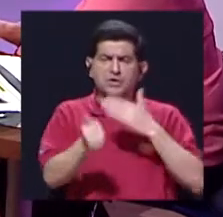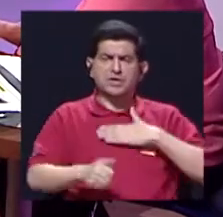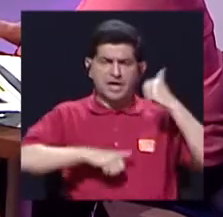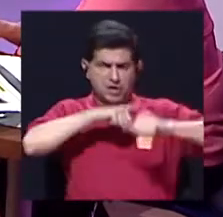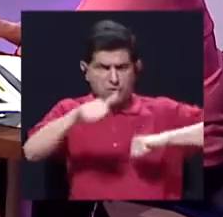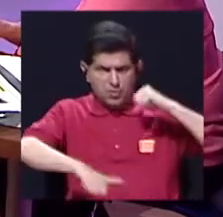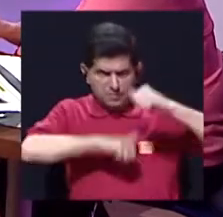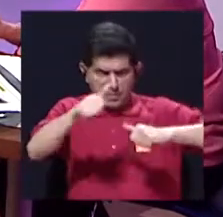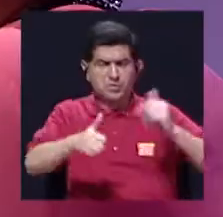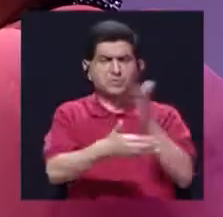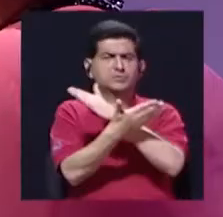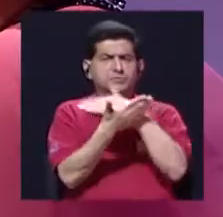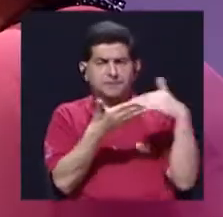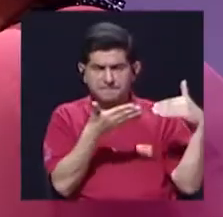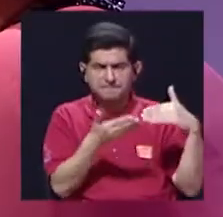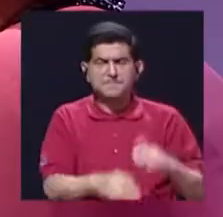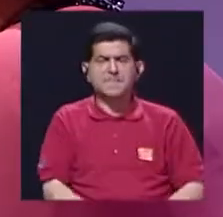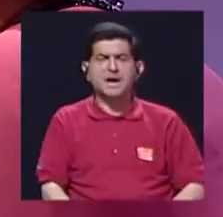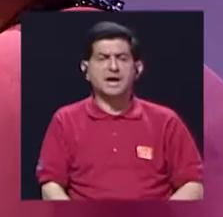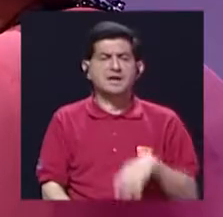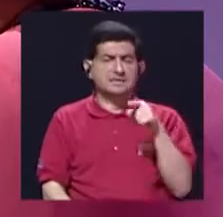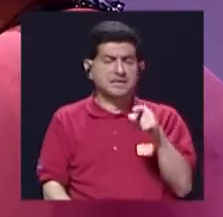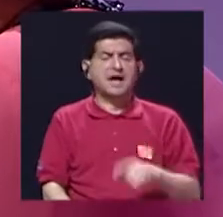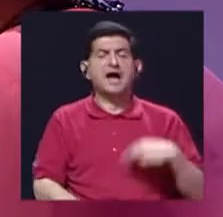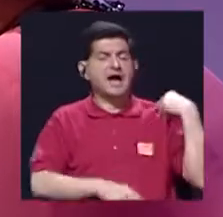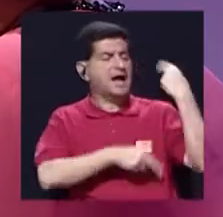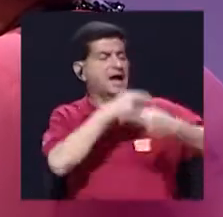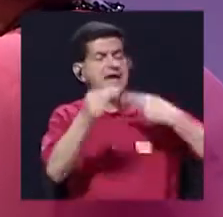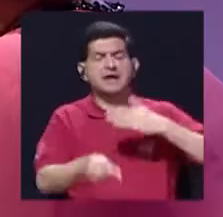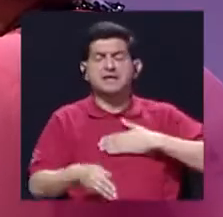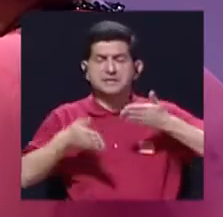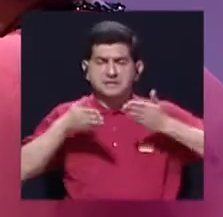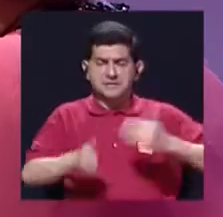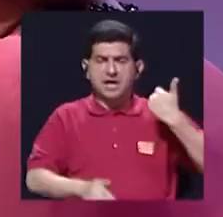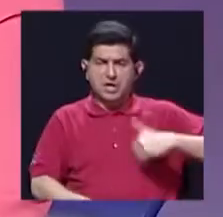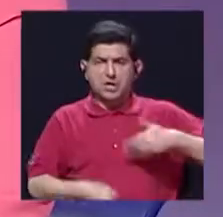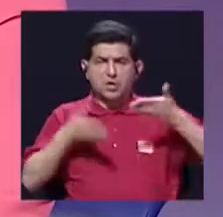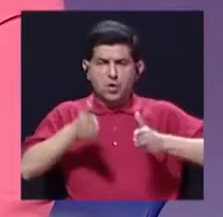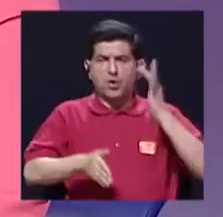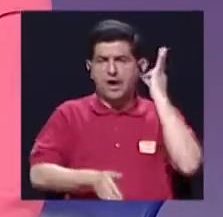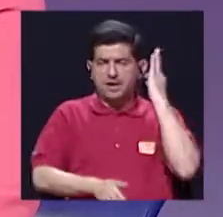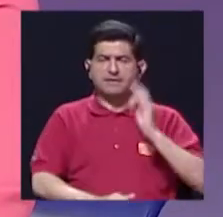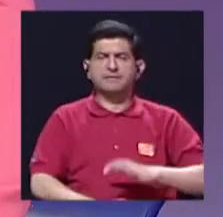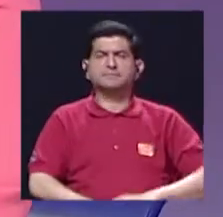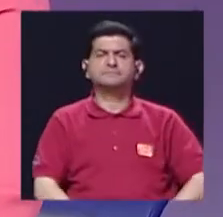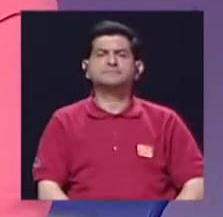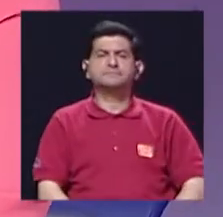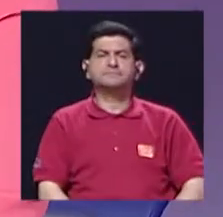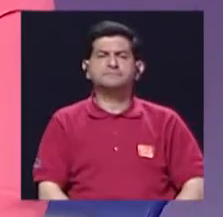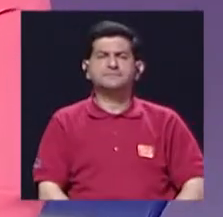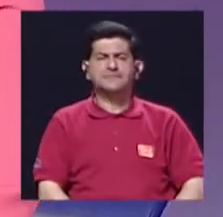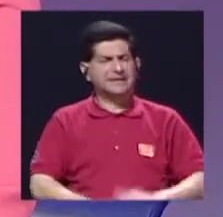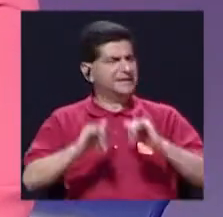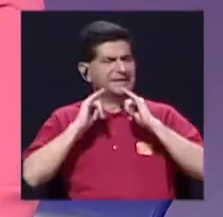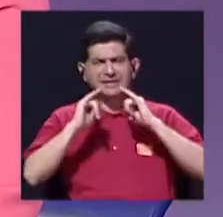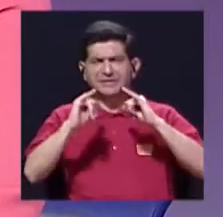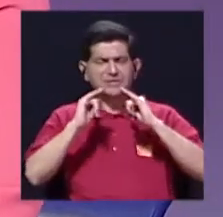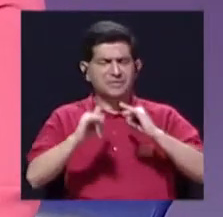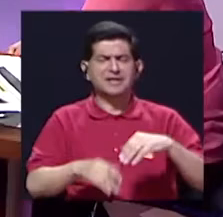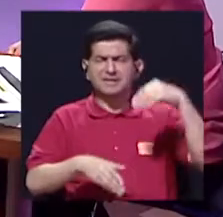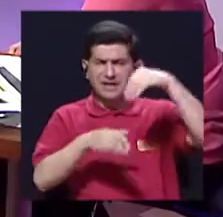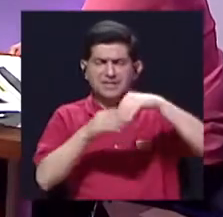lucha como parte de la herencia que le dejo a mi hijo y a mi hija. Hay mucha desigualdad en el movimiento